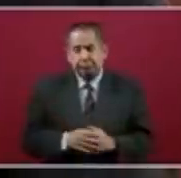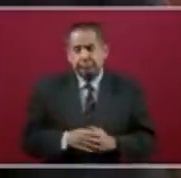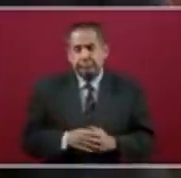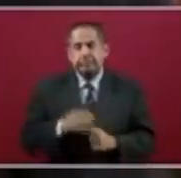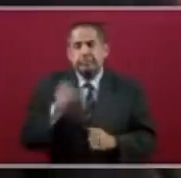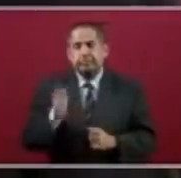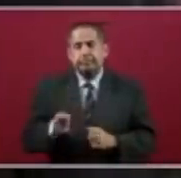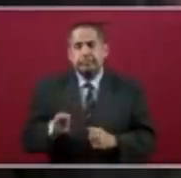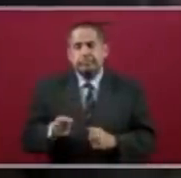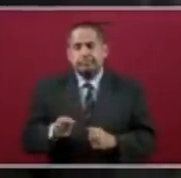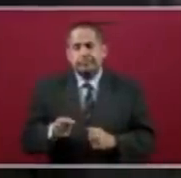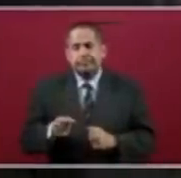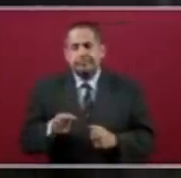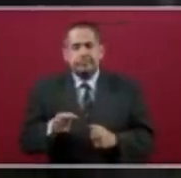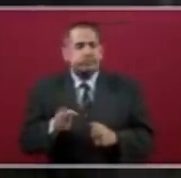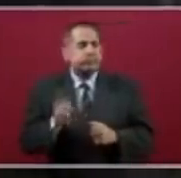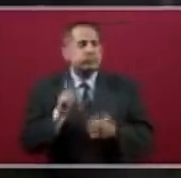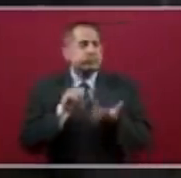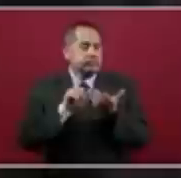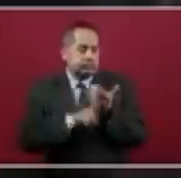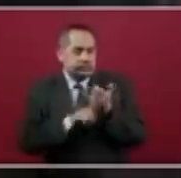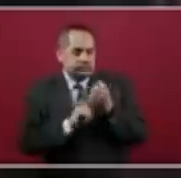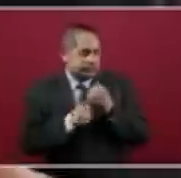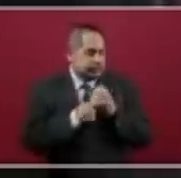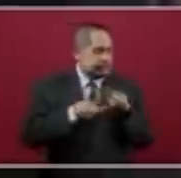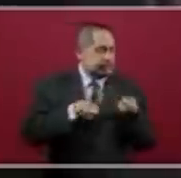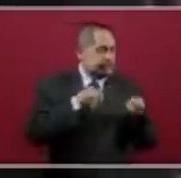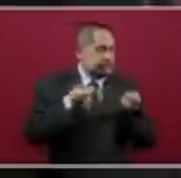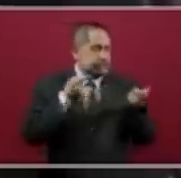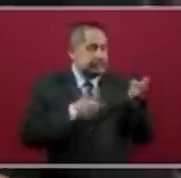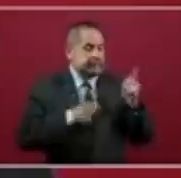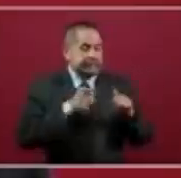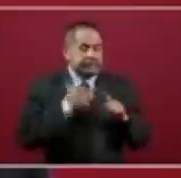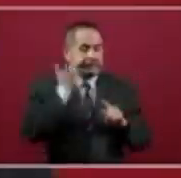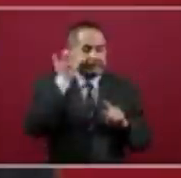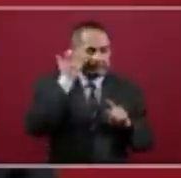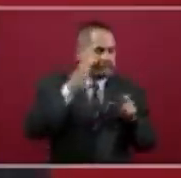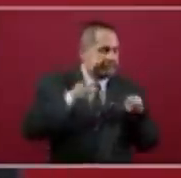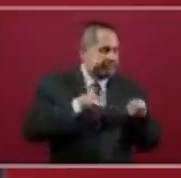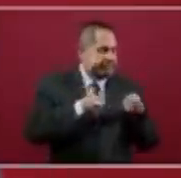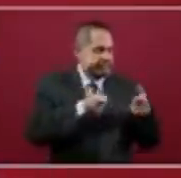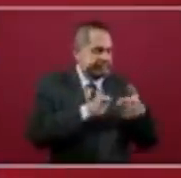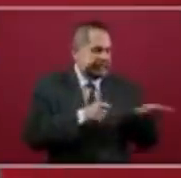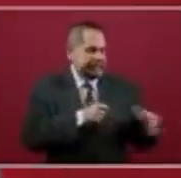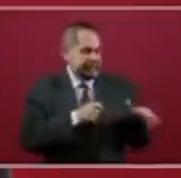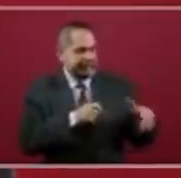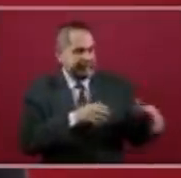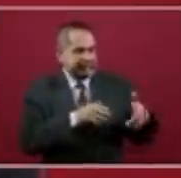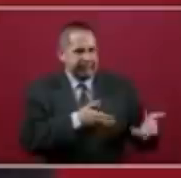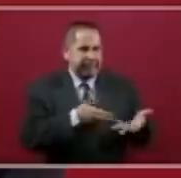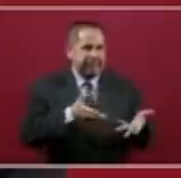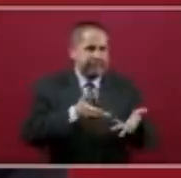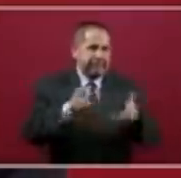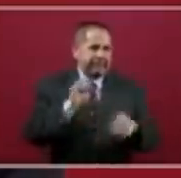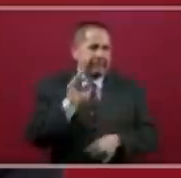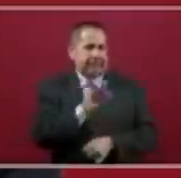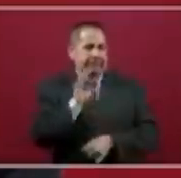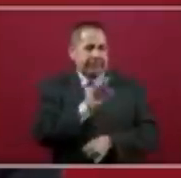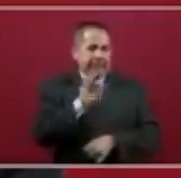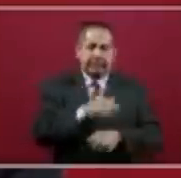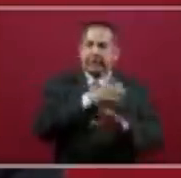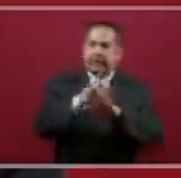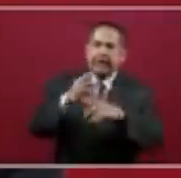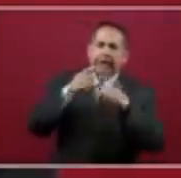Entonces, cuando es algo orquestado, manipulado, cuando es un acarreo para ese propósito,